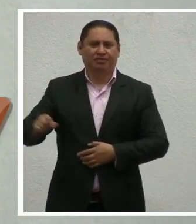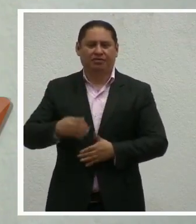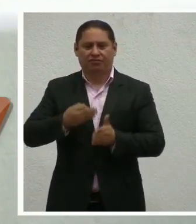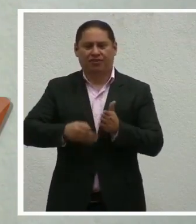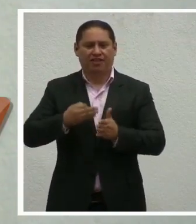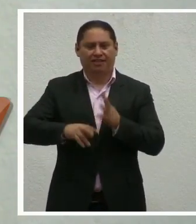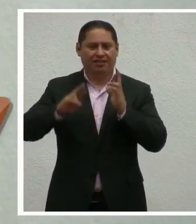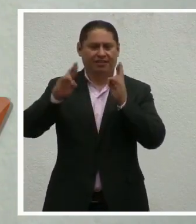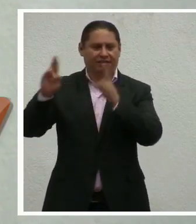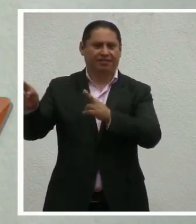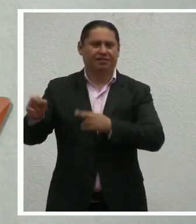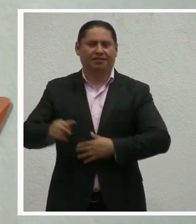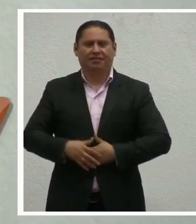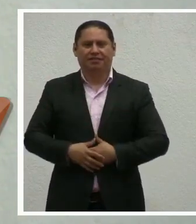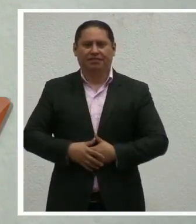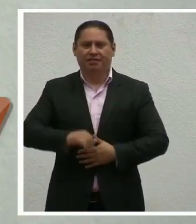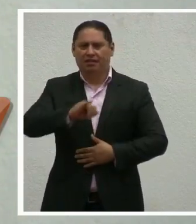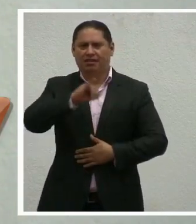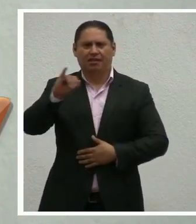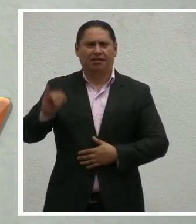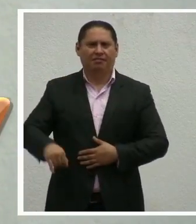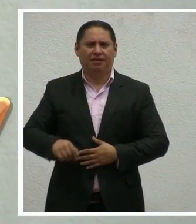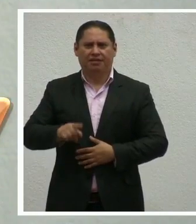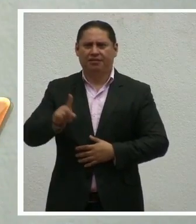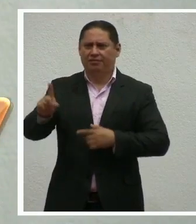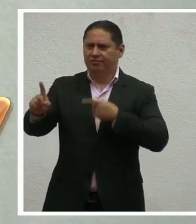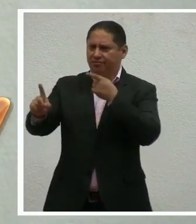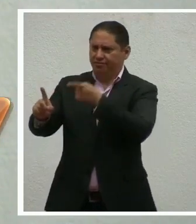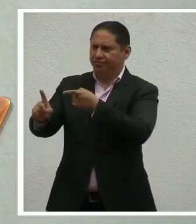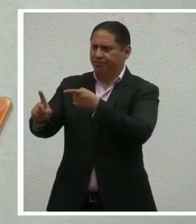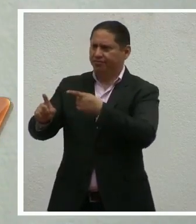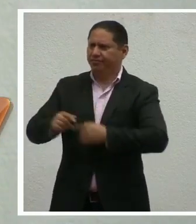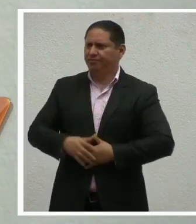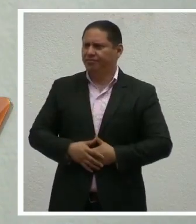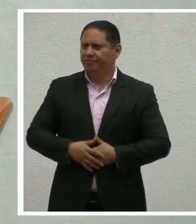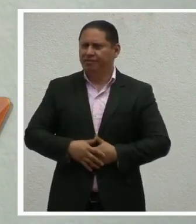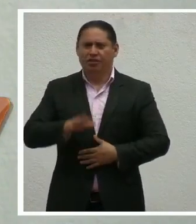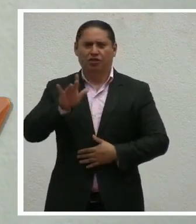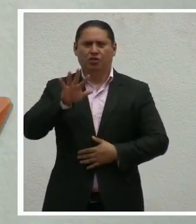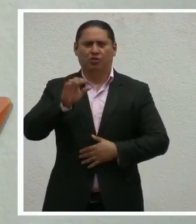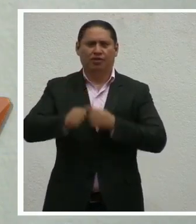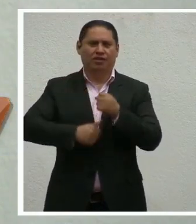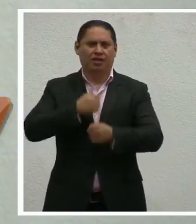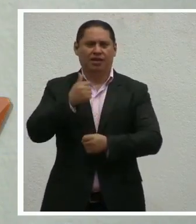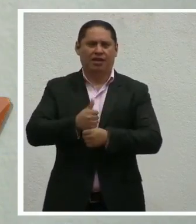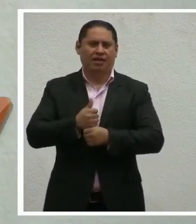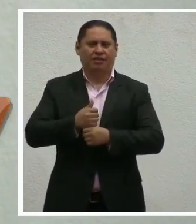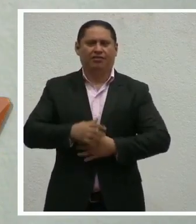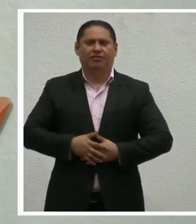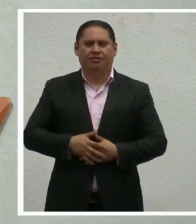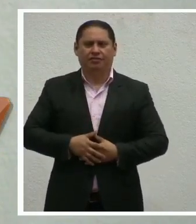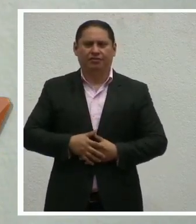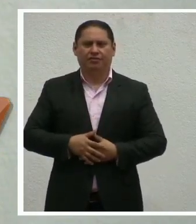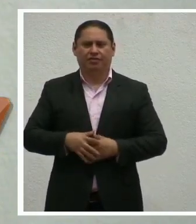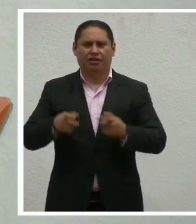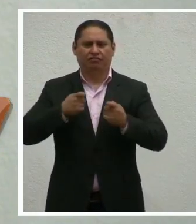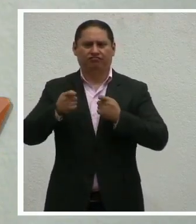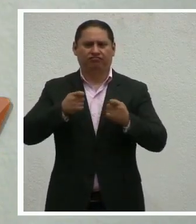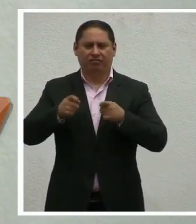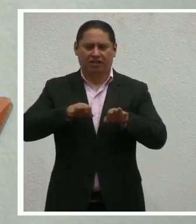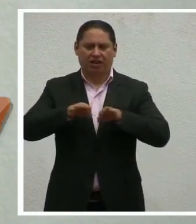respeto. Jamás me he dirigido en mis más de 50 años de estar en la administración